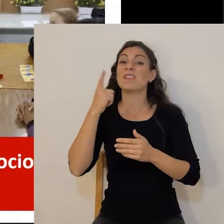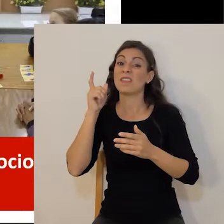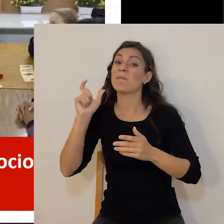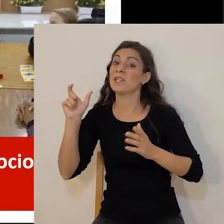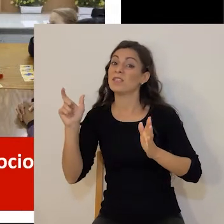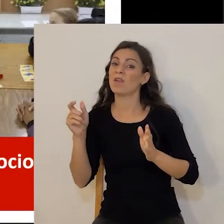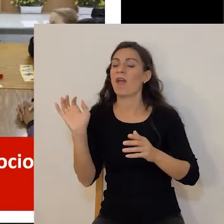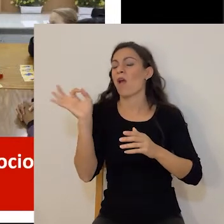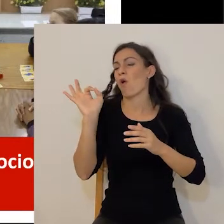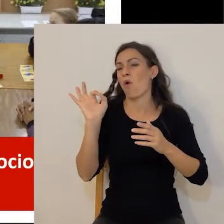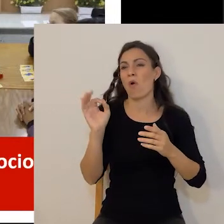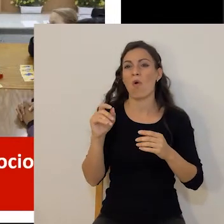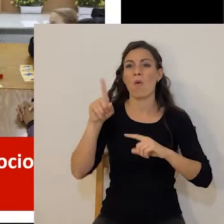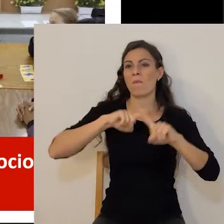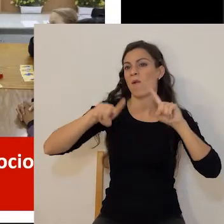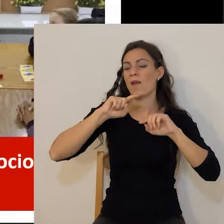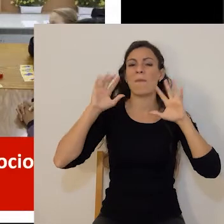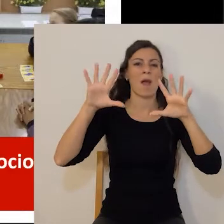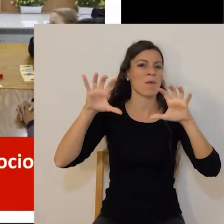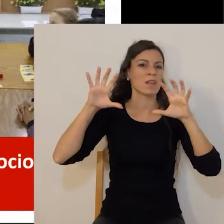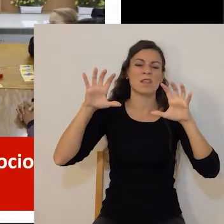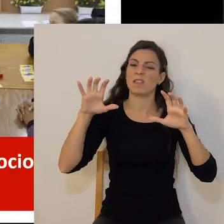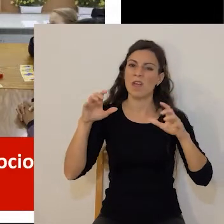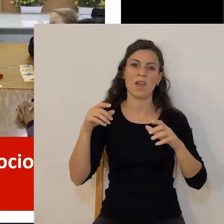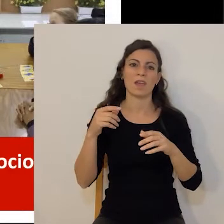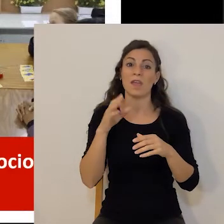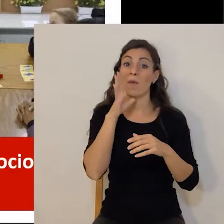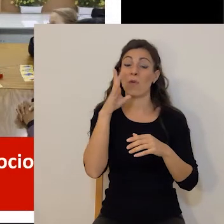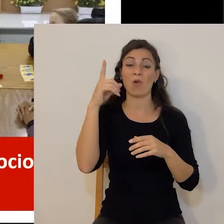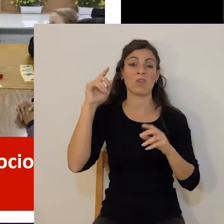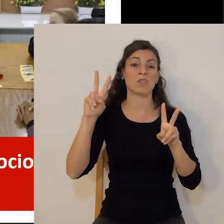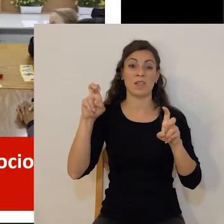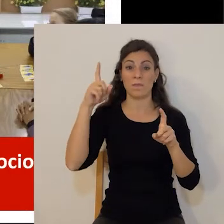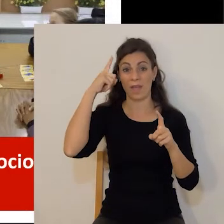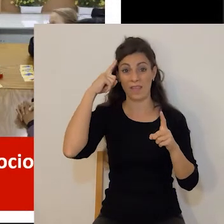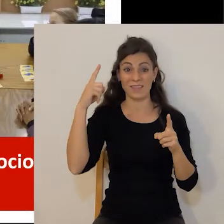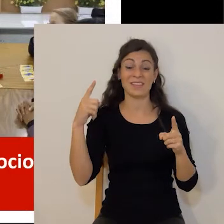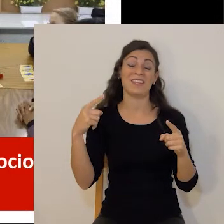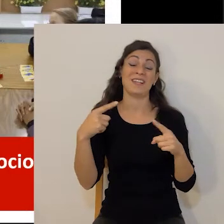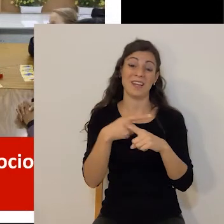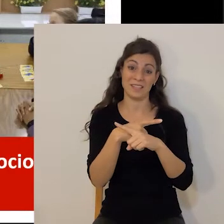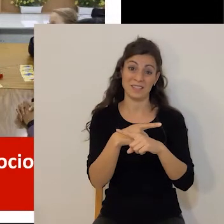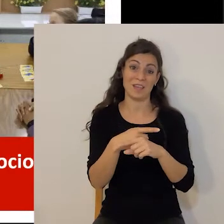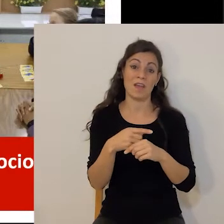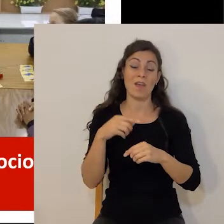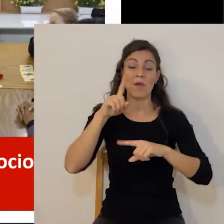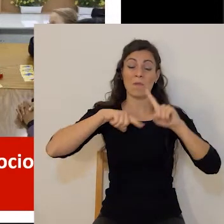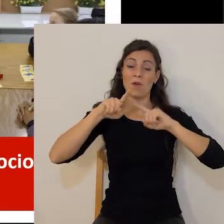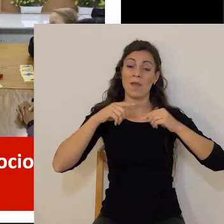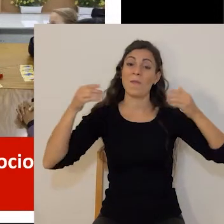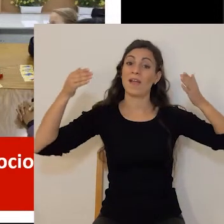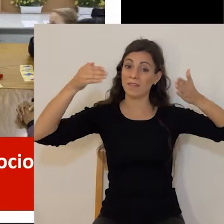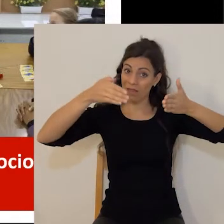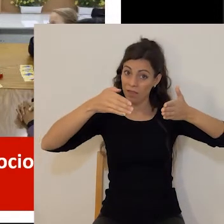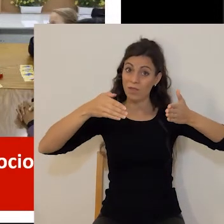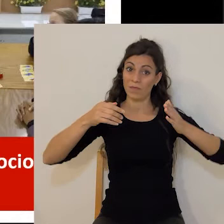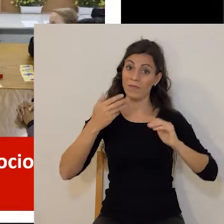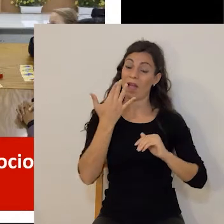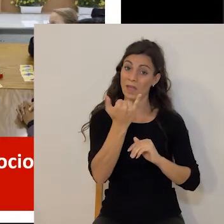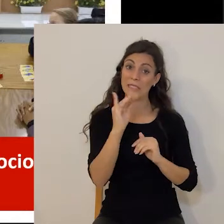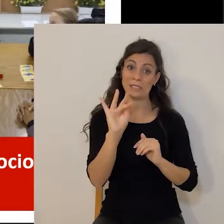tener muchos problemas de aprendizaje por una dislexia, por un problema de atención que tenía. Y cuando vimos que esa